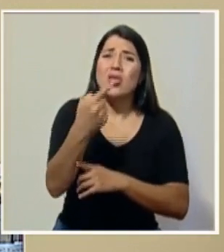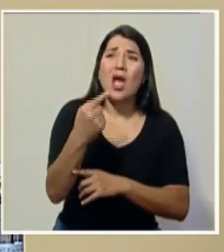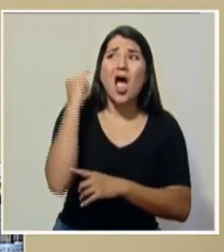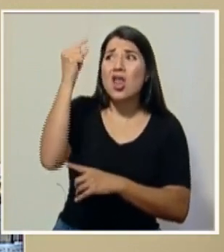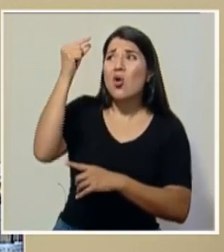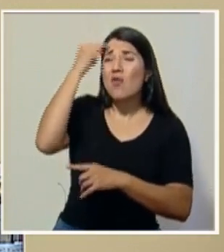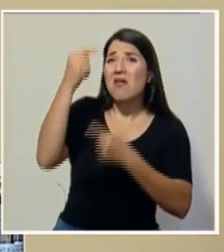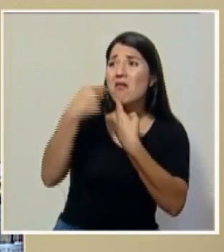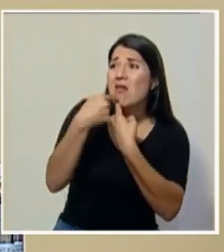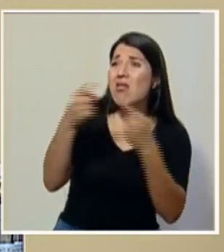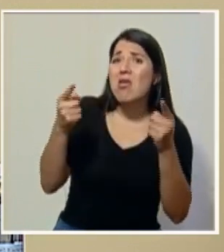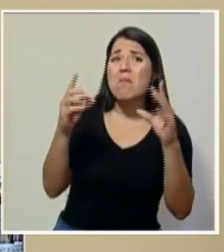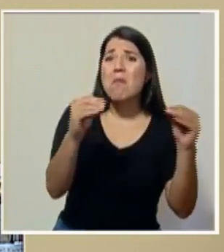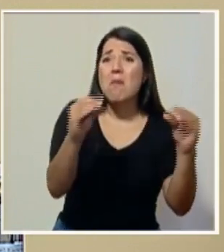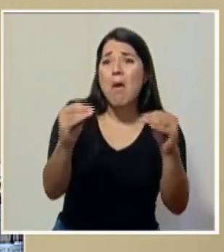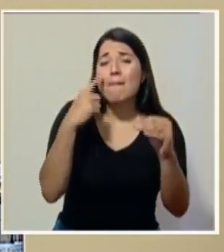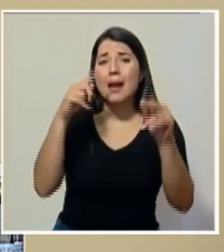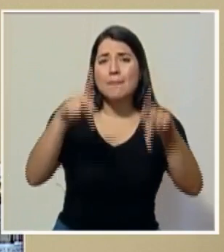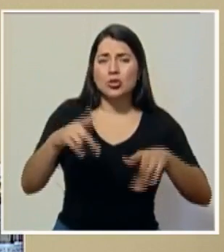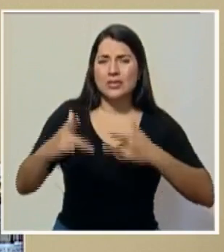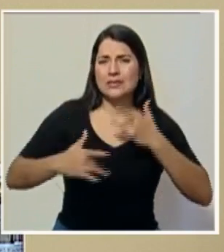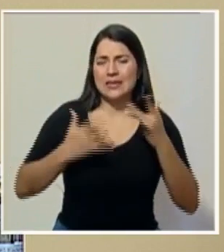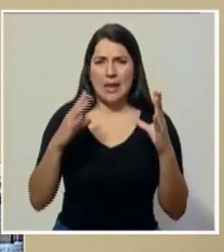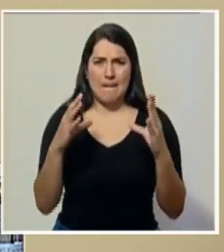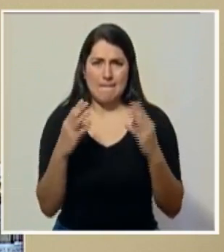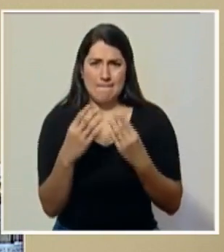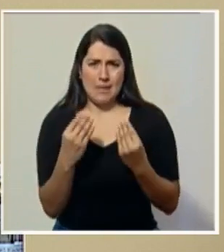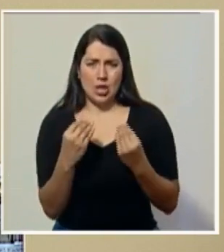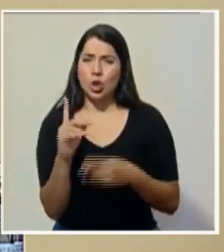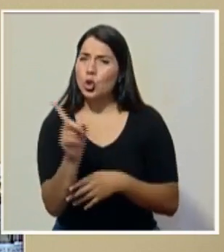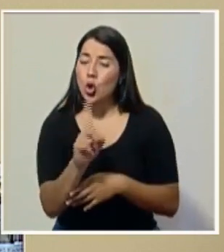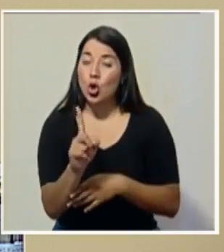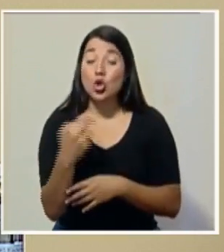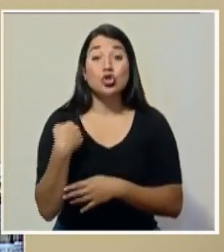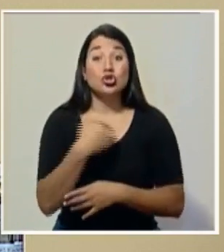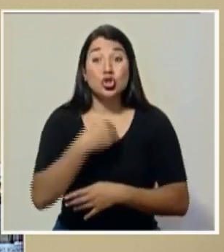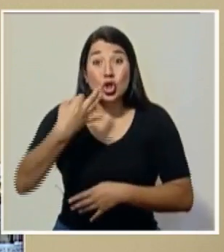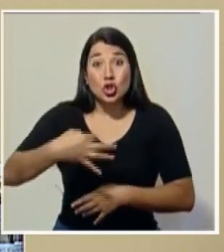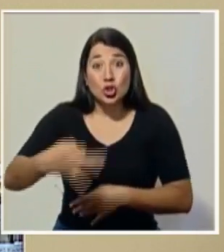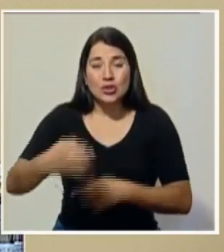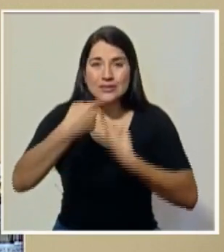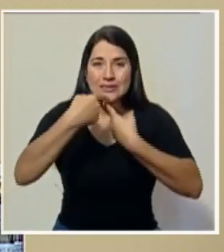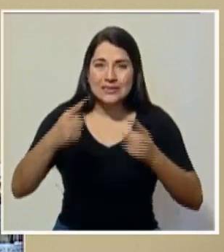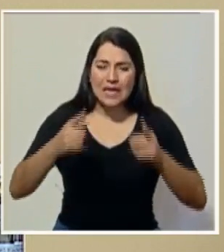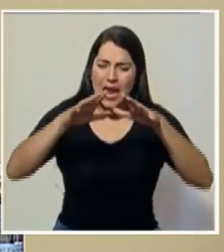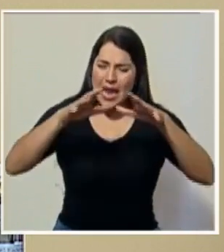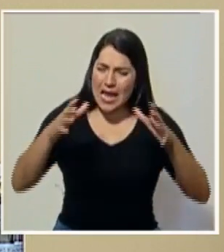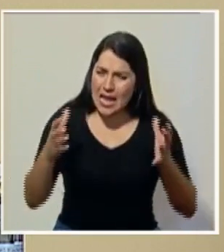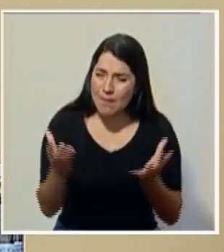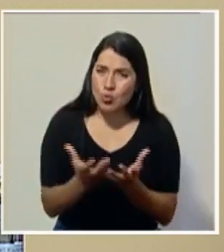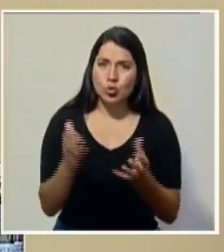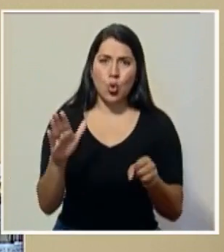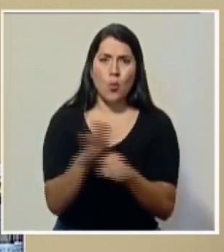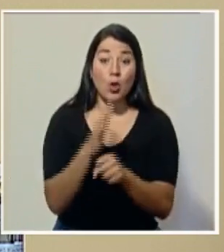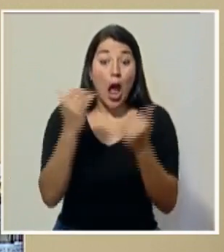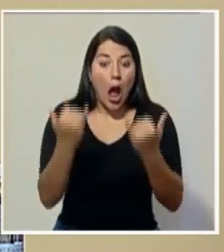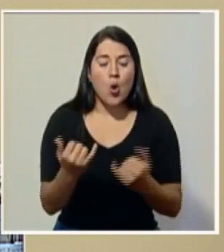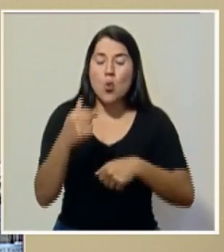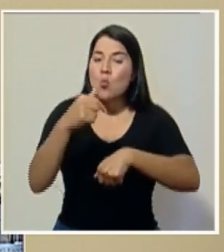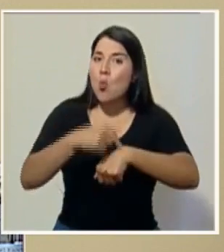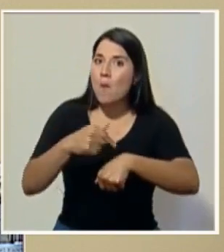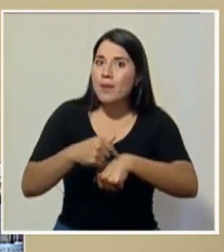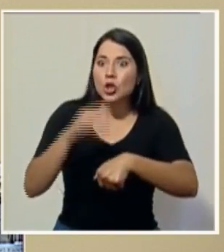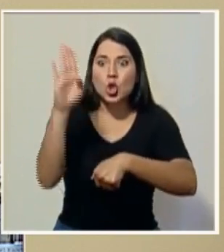en un momento histórico y lo decimos todos los días. El mundo en su completitud, estamos en un momento